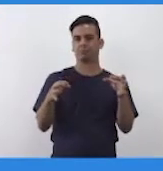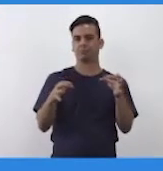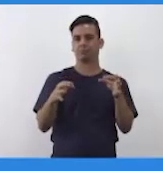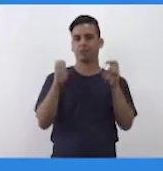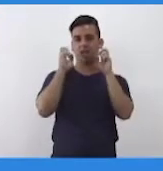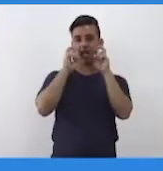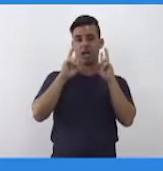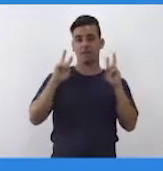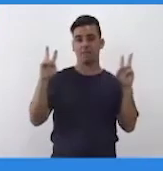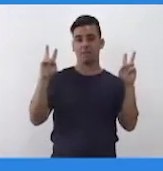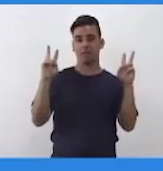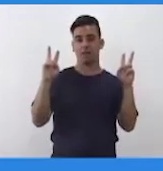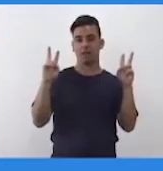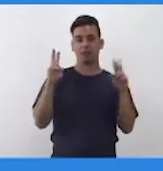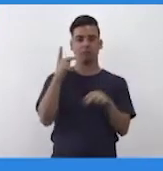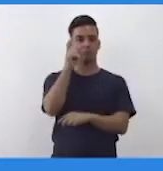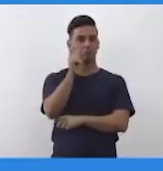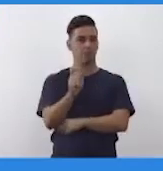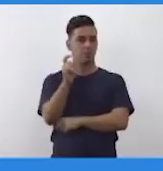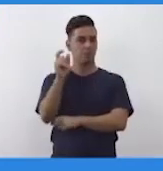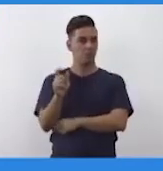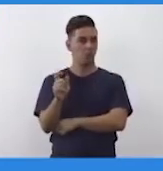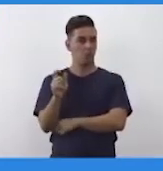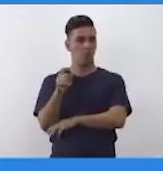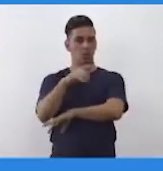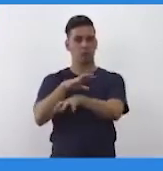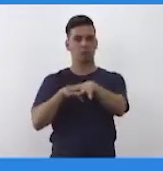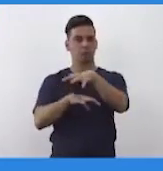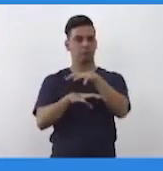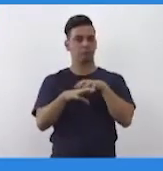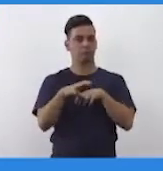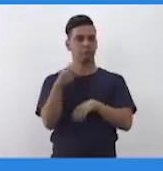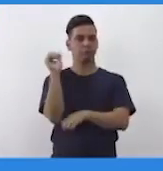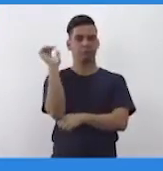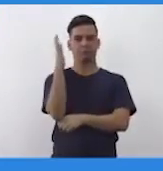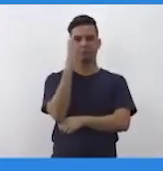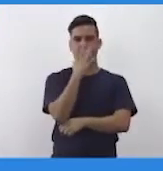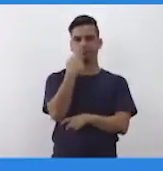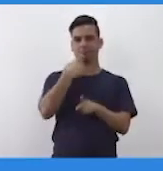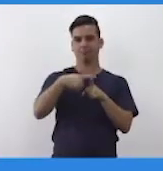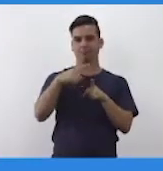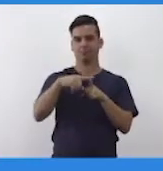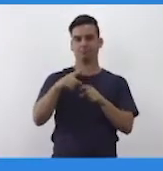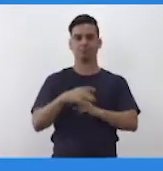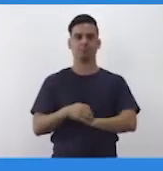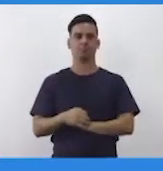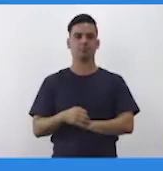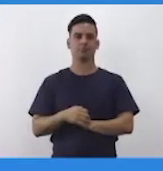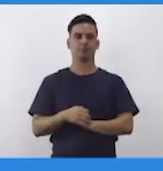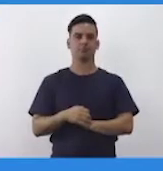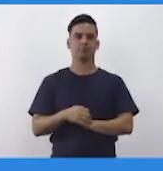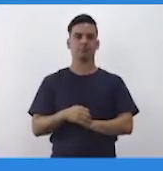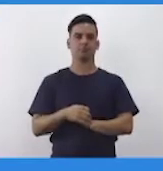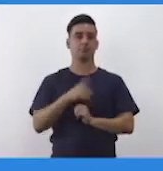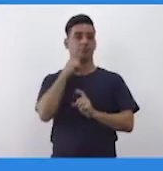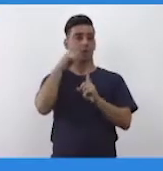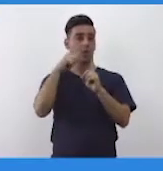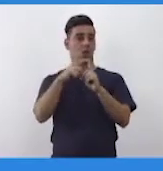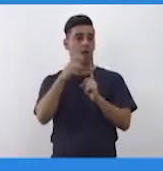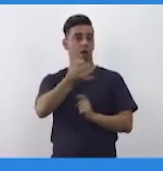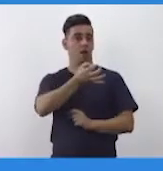organismos, explicar la relación de las estructuras celulares con los procesos en